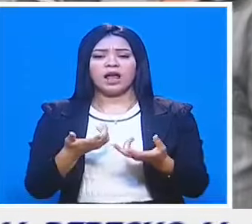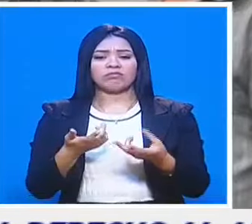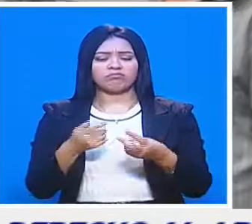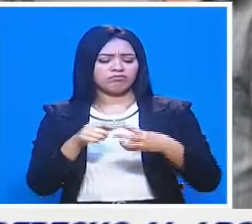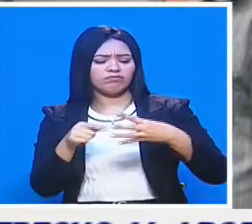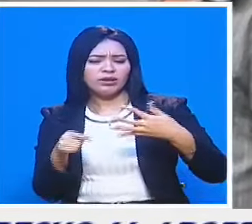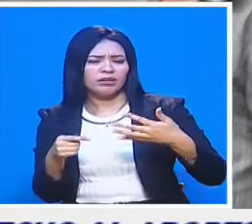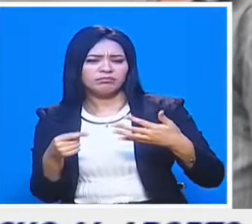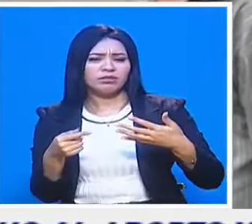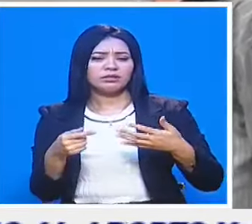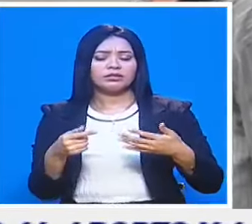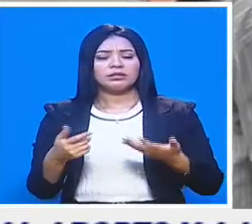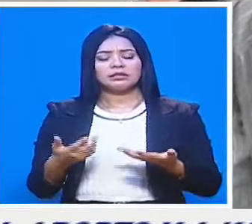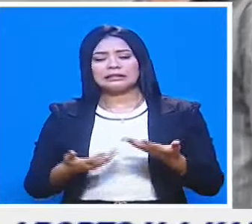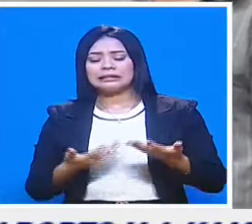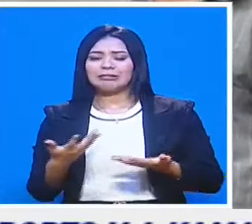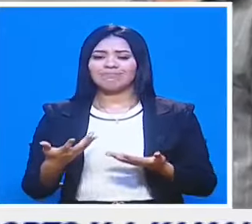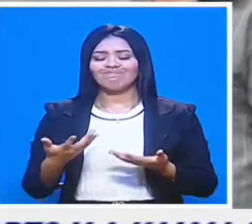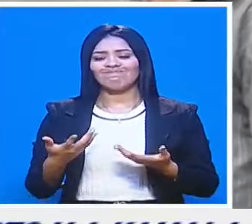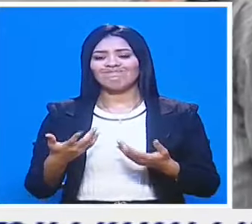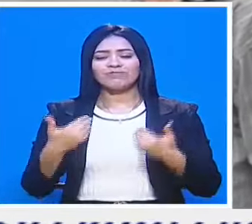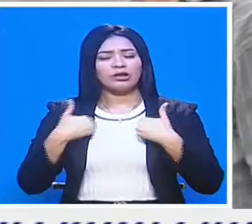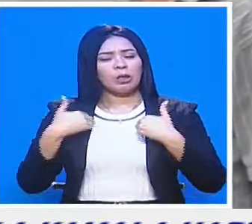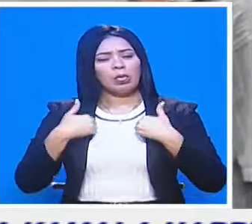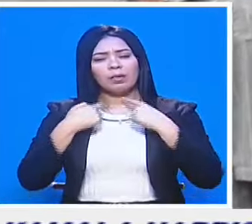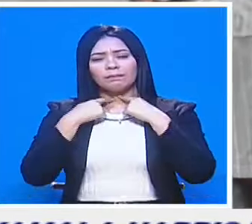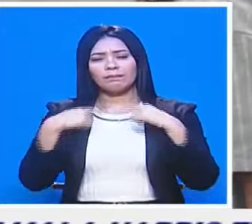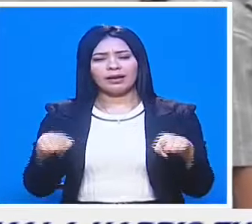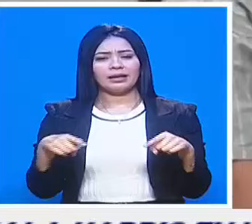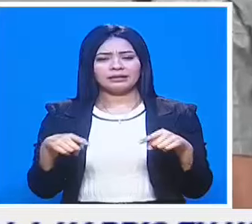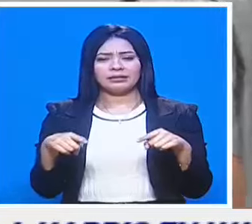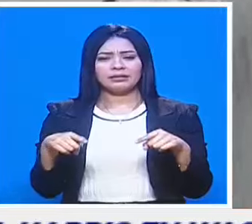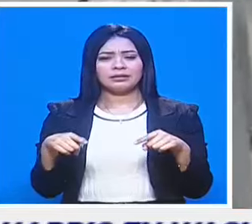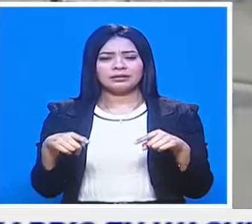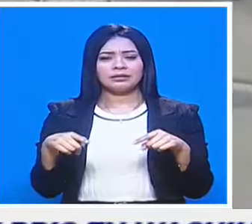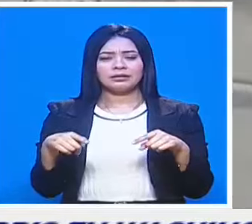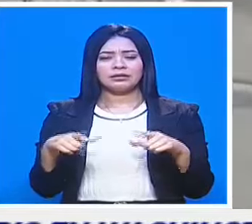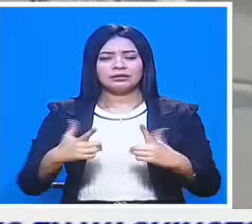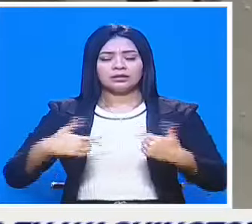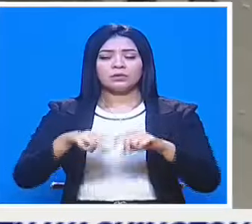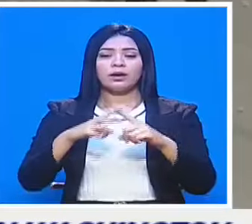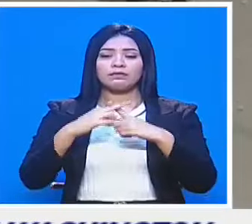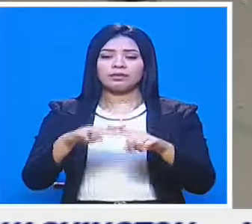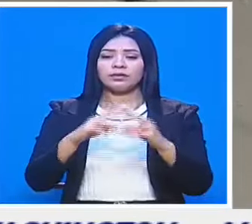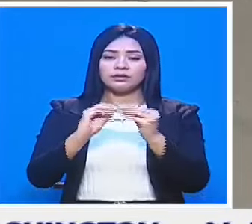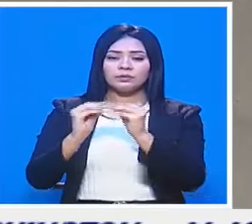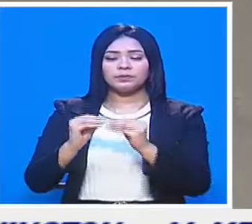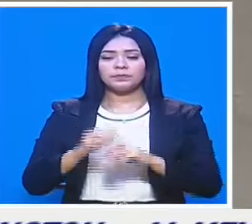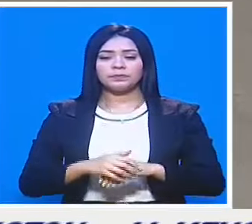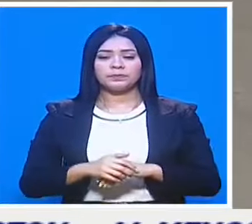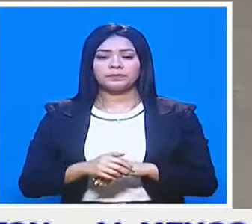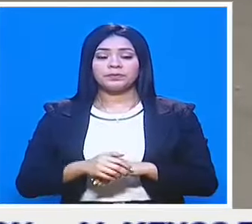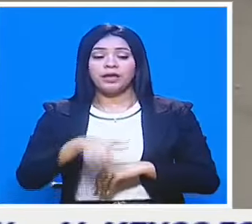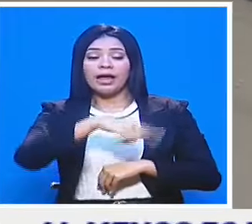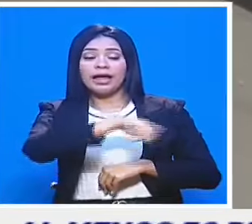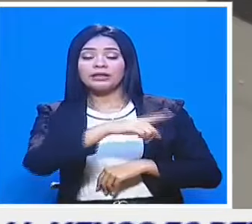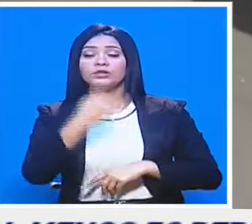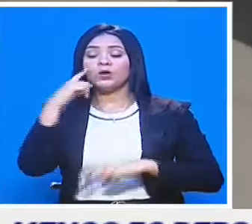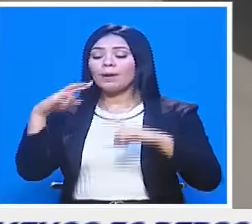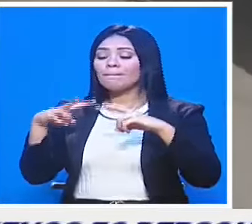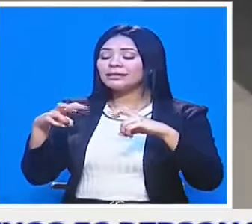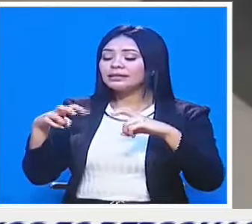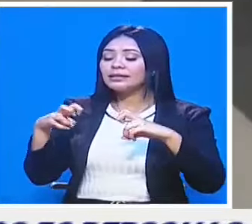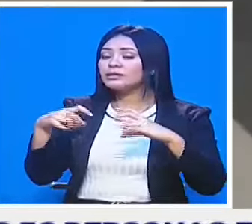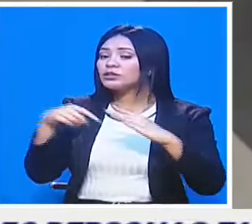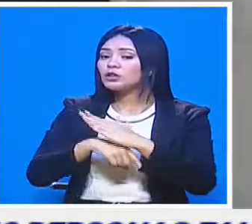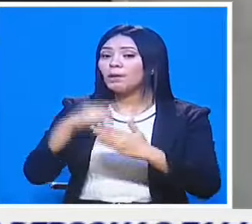Y bueno, varios locacitos los habían afectado también de ferretería, herramientas. No saben, ellos tienen que hacer las investigaciones para saber qué fue lo